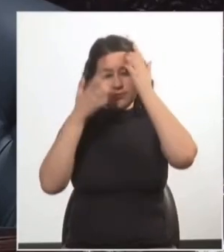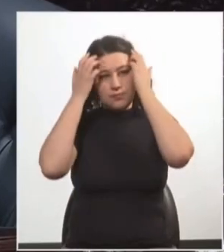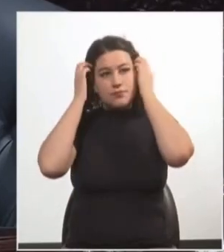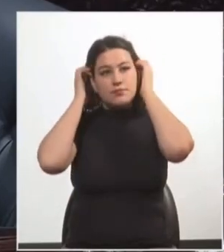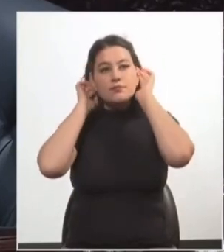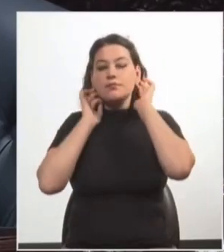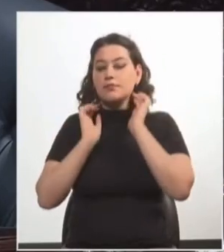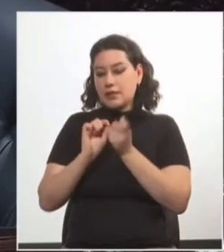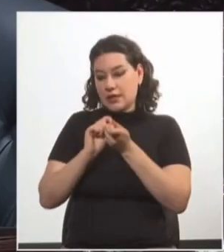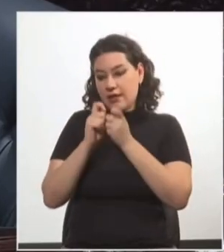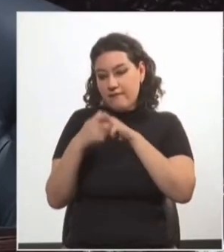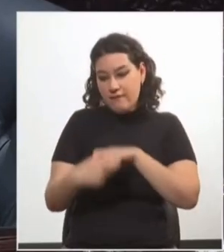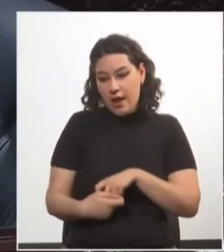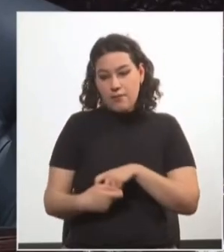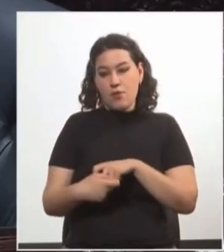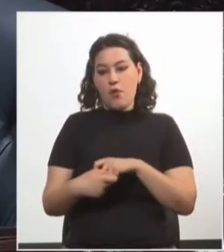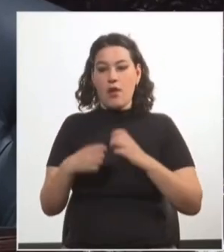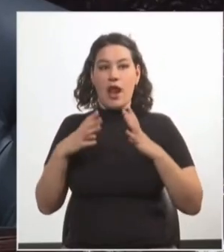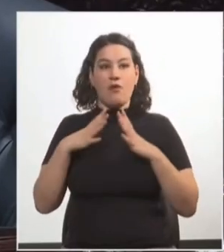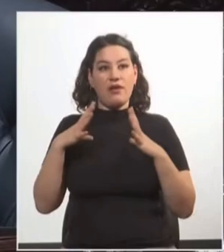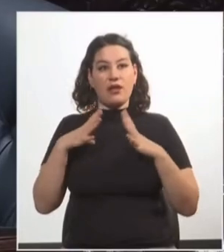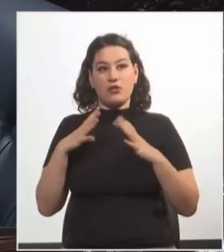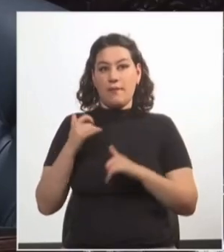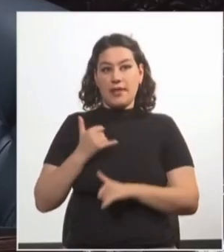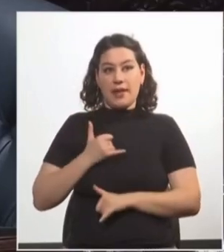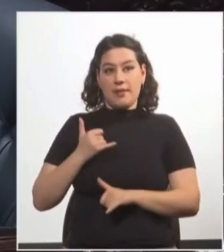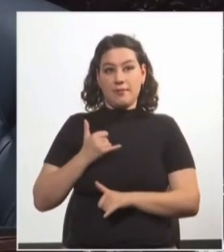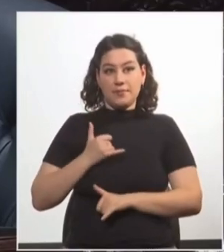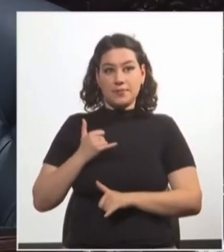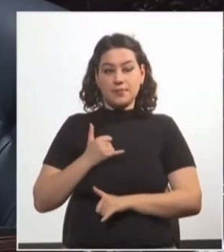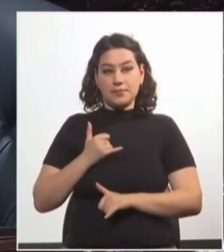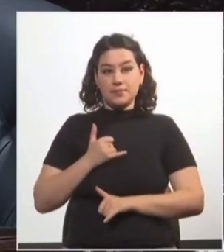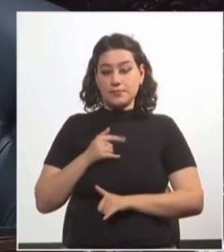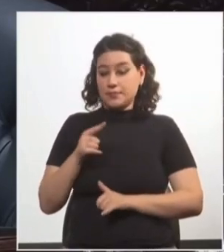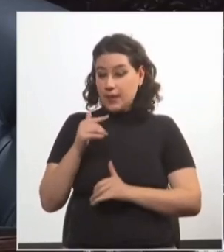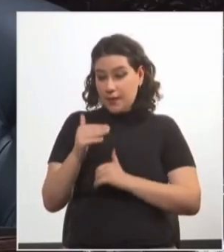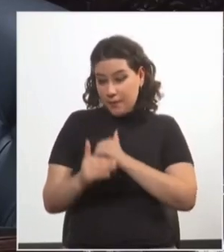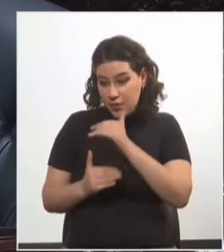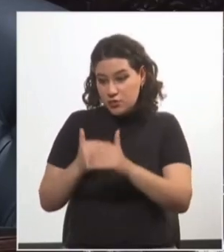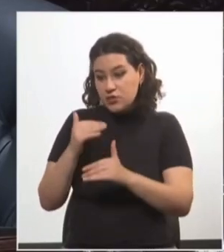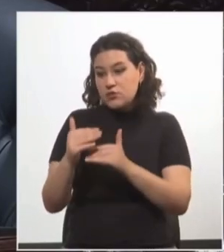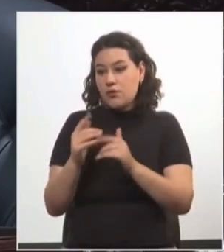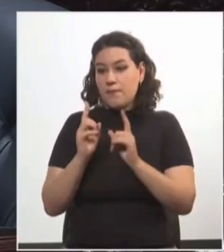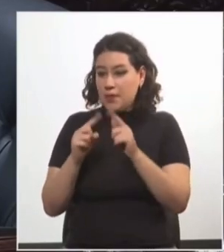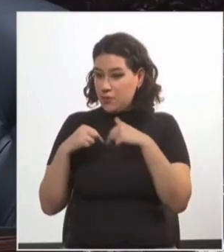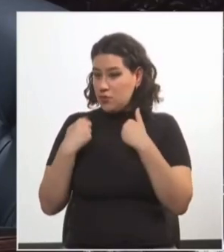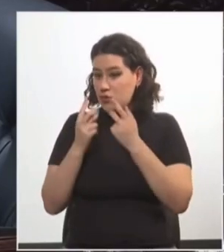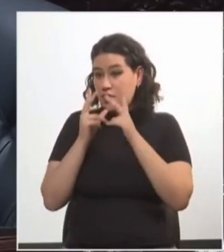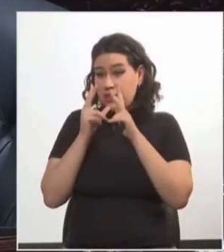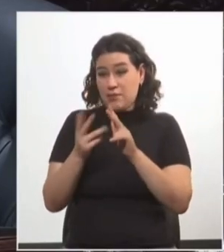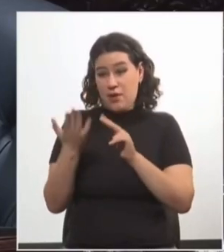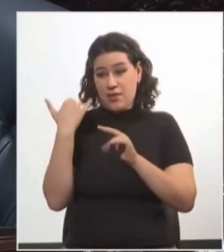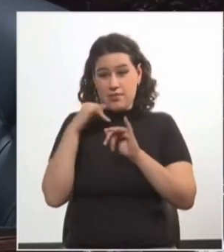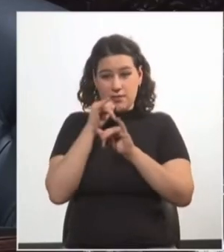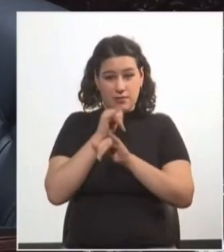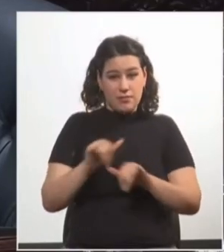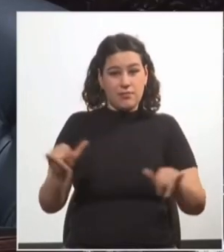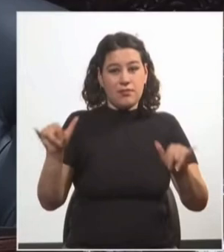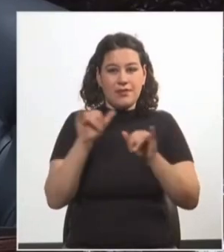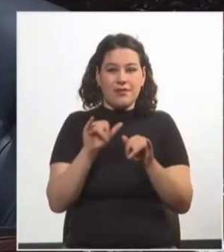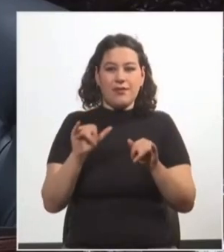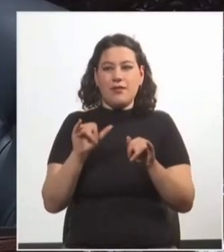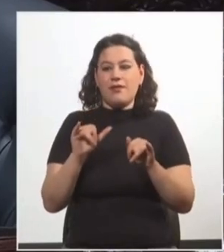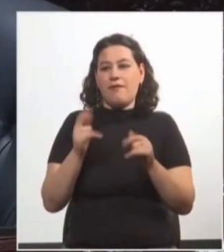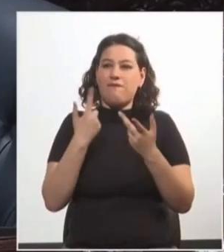el servicio de retiros militares. En un proceso que nosotros mismos lo dijimos en la campaña electoral, fue demasiado